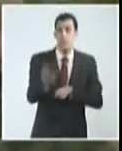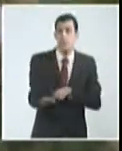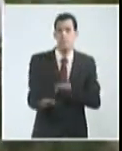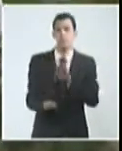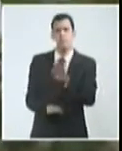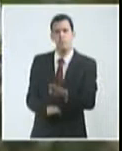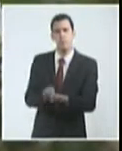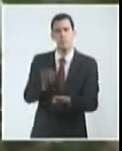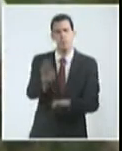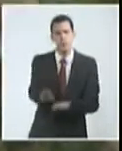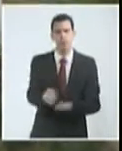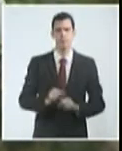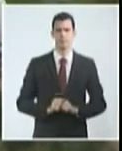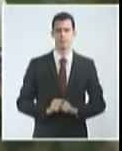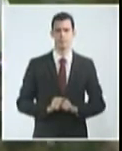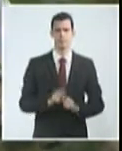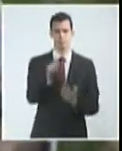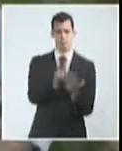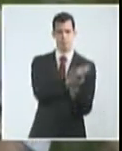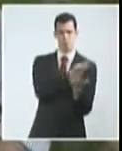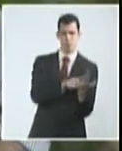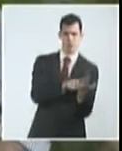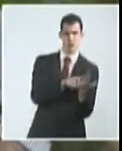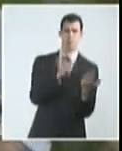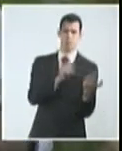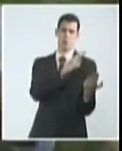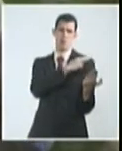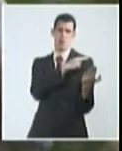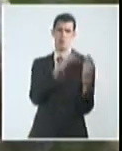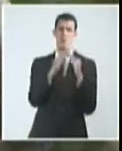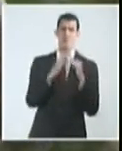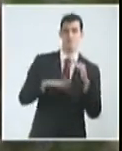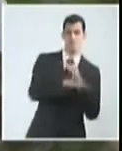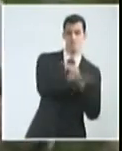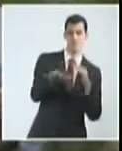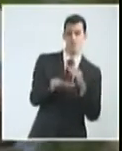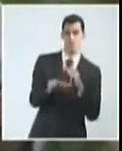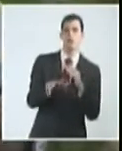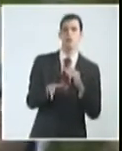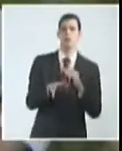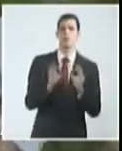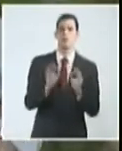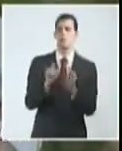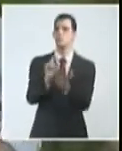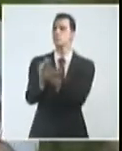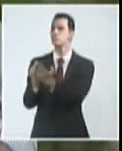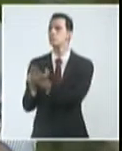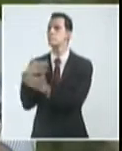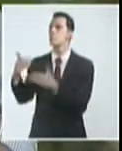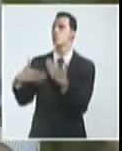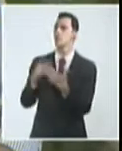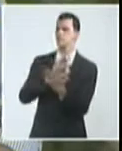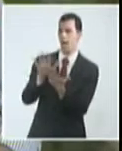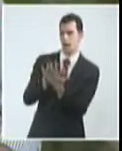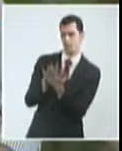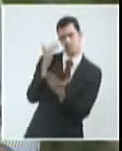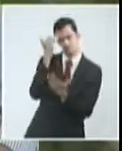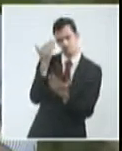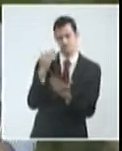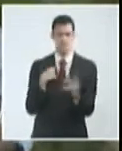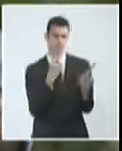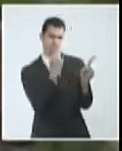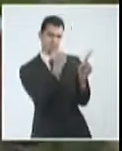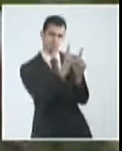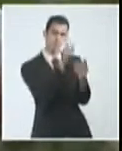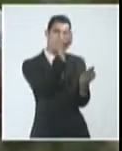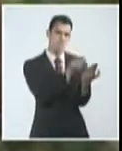trabajar, eso regresa al barrio, la gente van trabajando y así van perfeccionando, van haciendo control popular y vamos